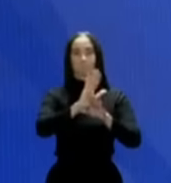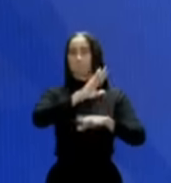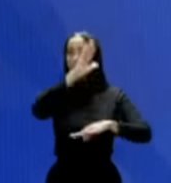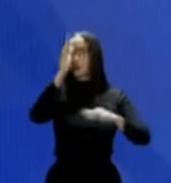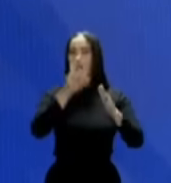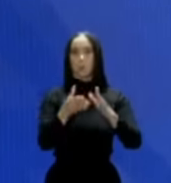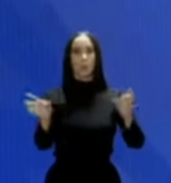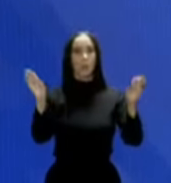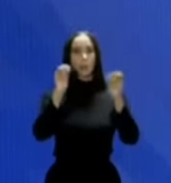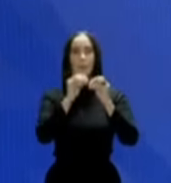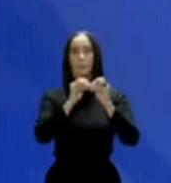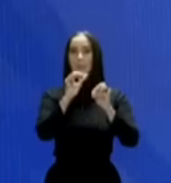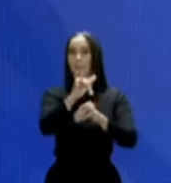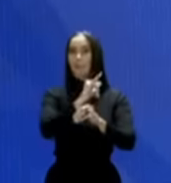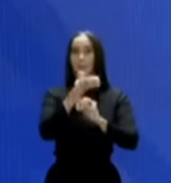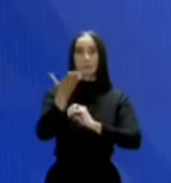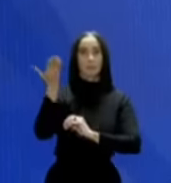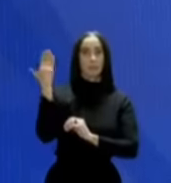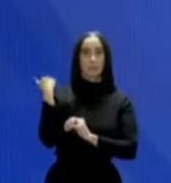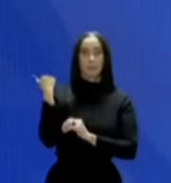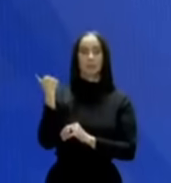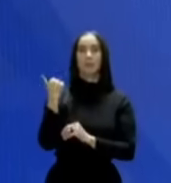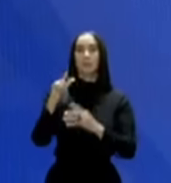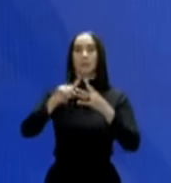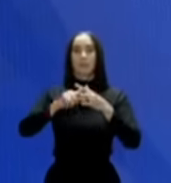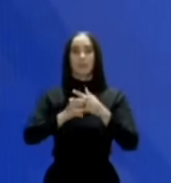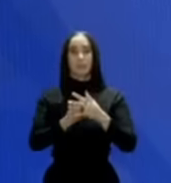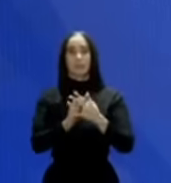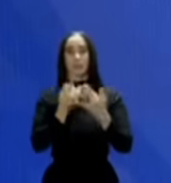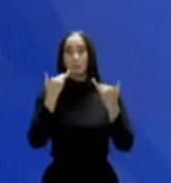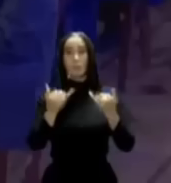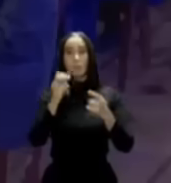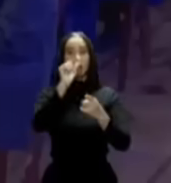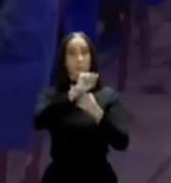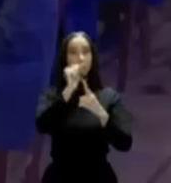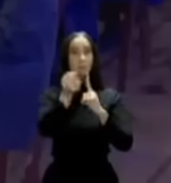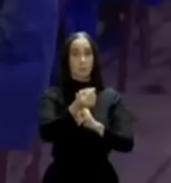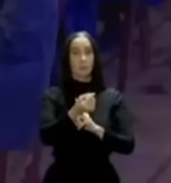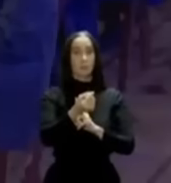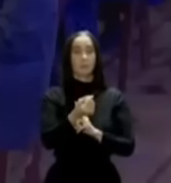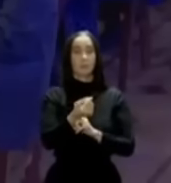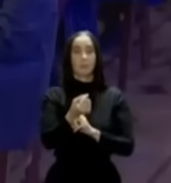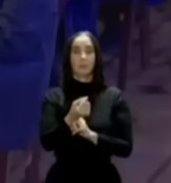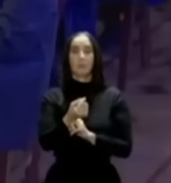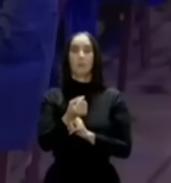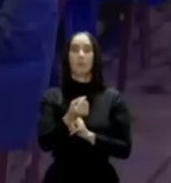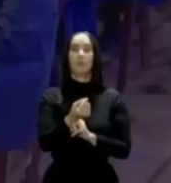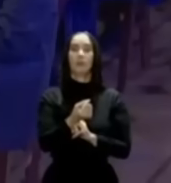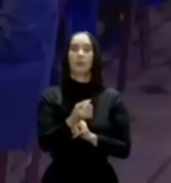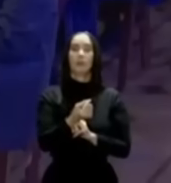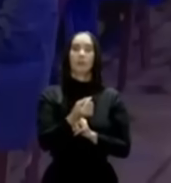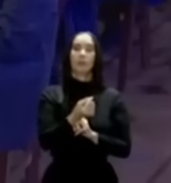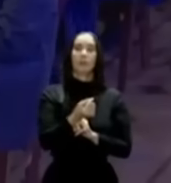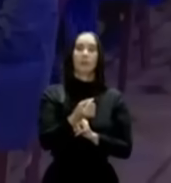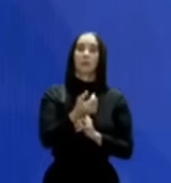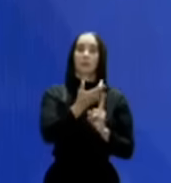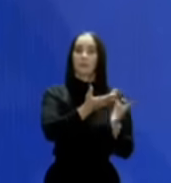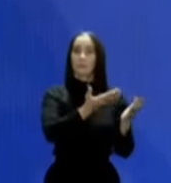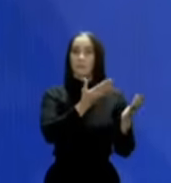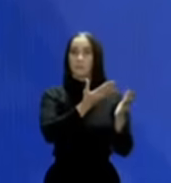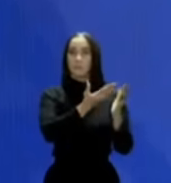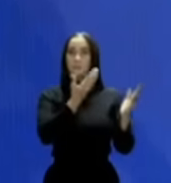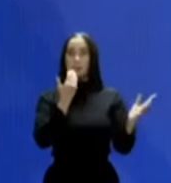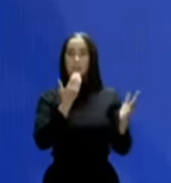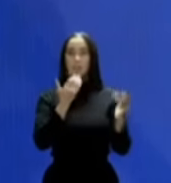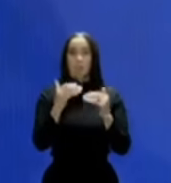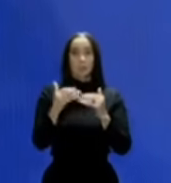Nunca va a ser la misma a partir de estos hechos y también de situaciones que van a venir